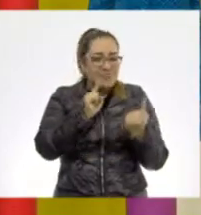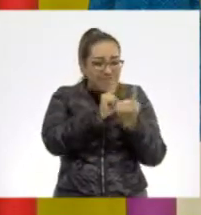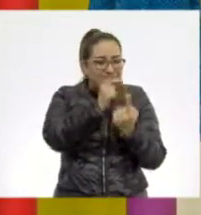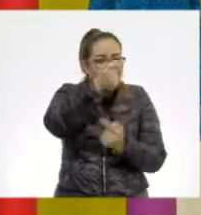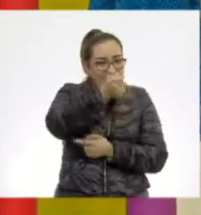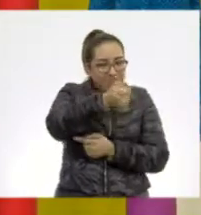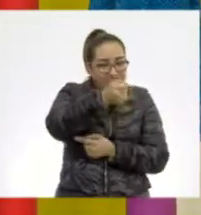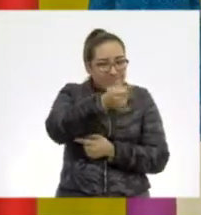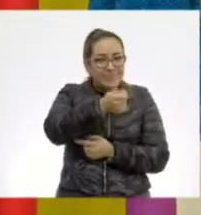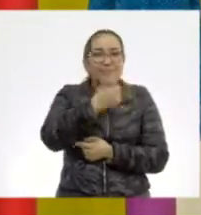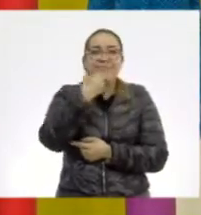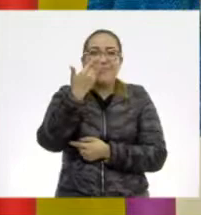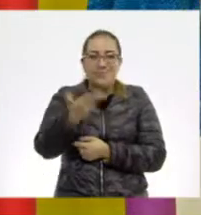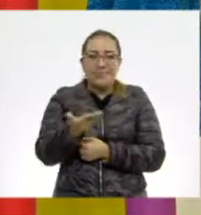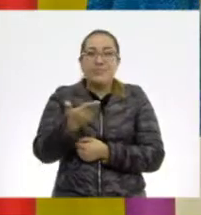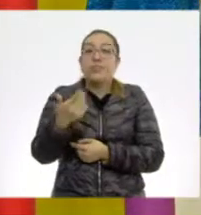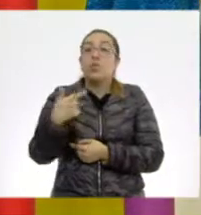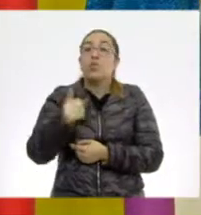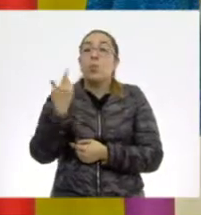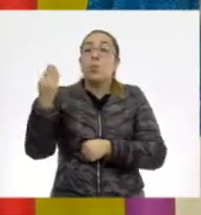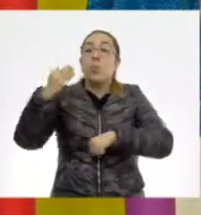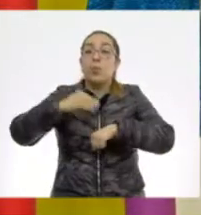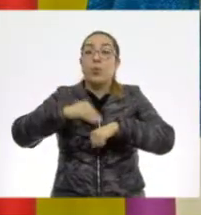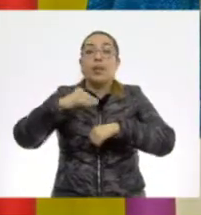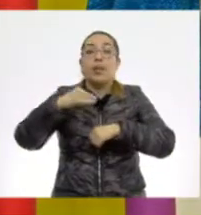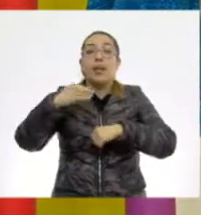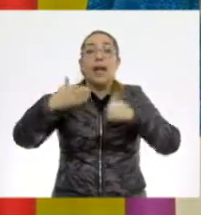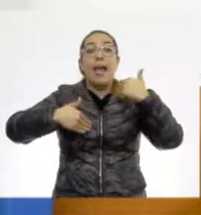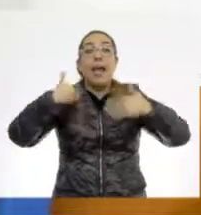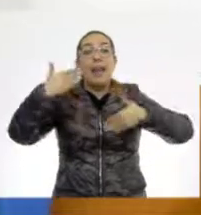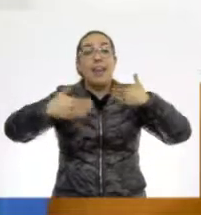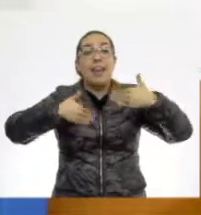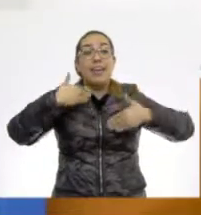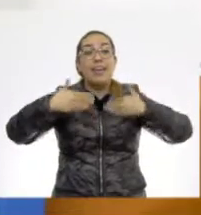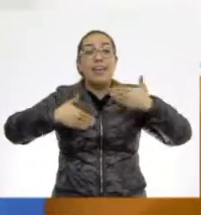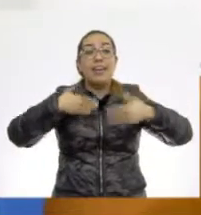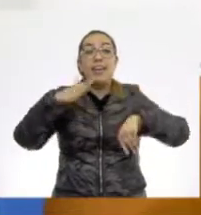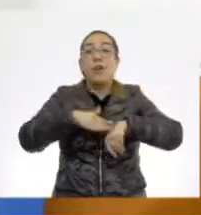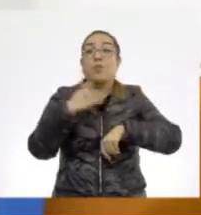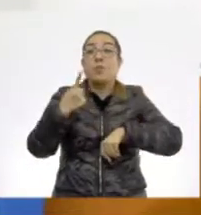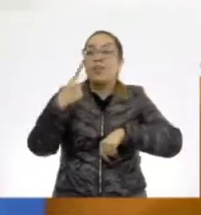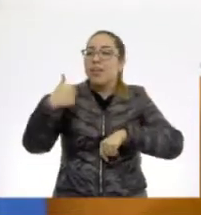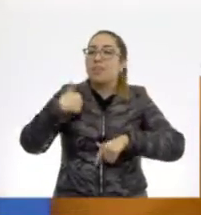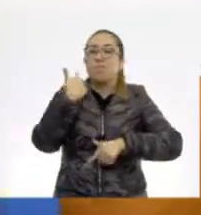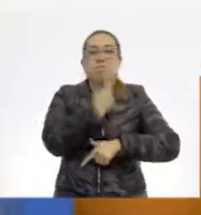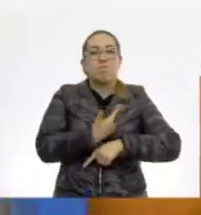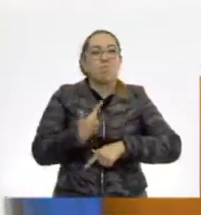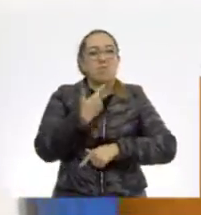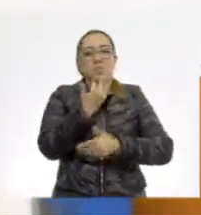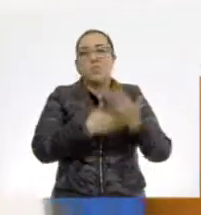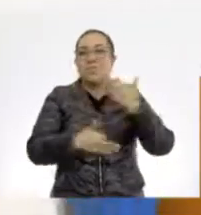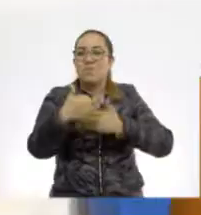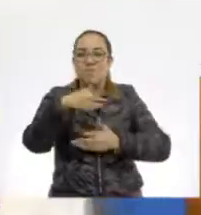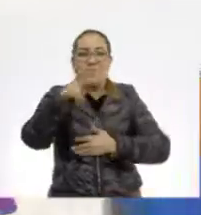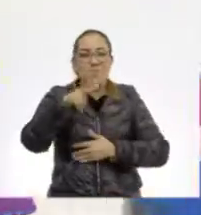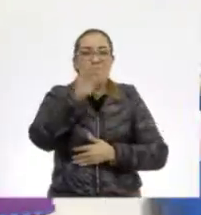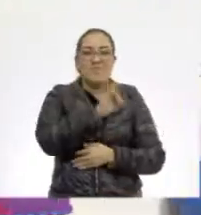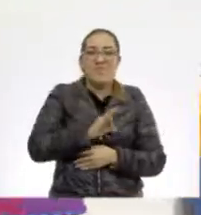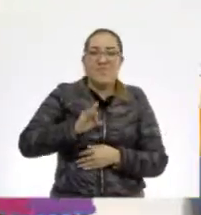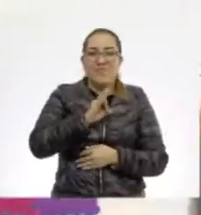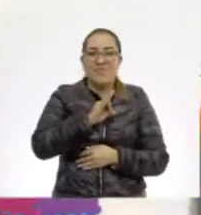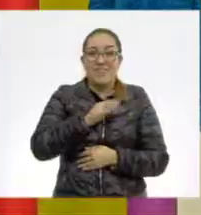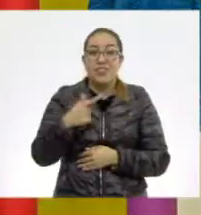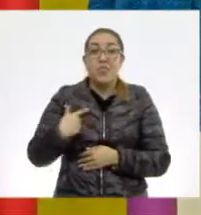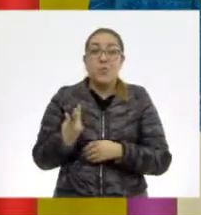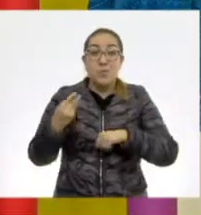bien, yo voy a colocar alegría aquí porque también me gusta hacer todo lo que hago con mucha felicidad. Sí, yo voy a